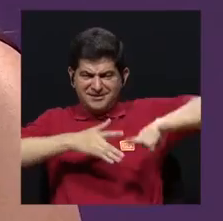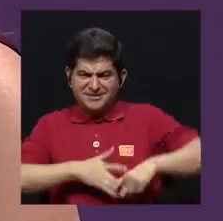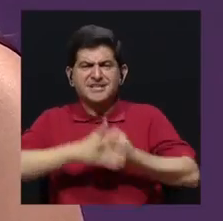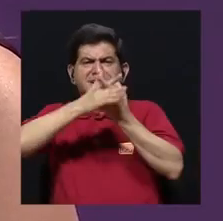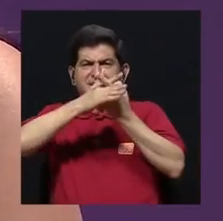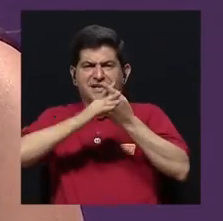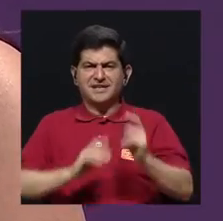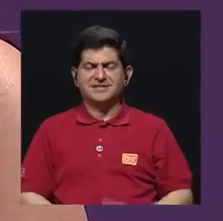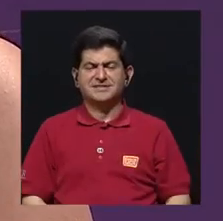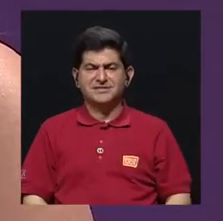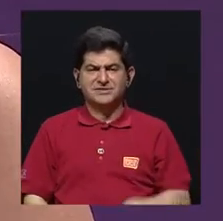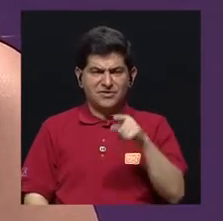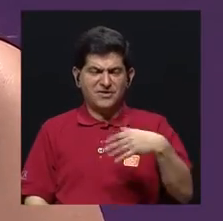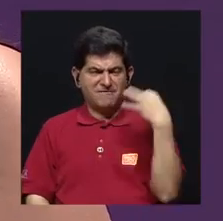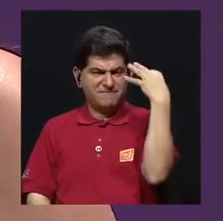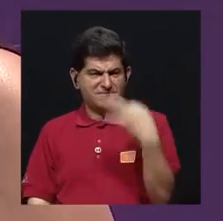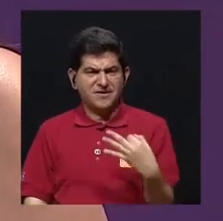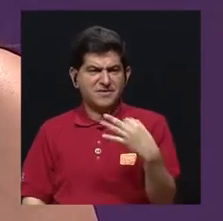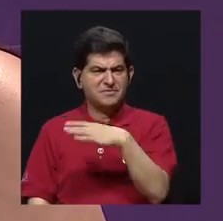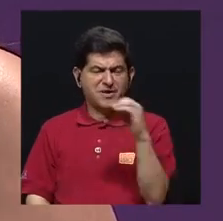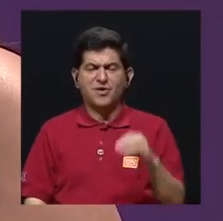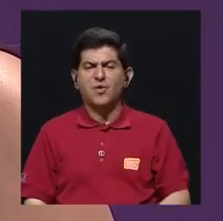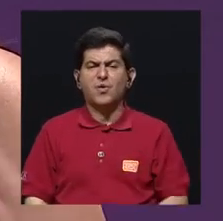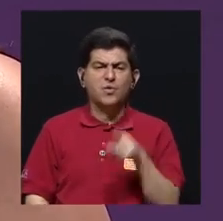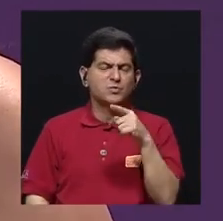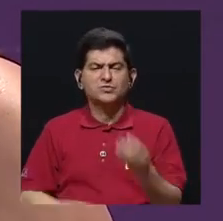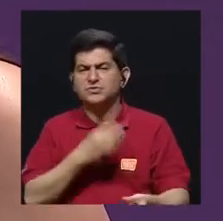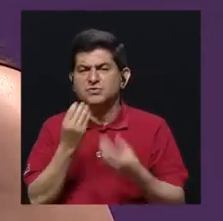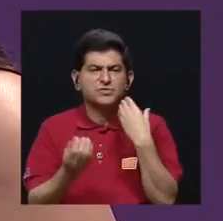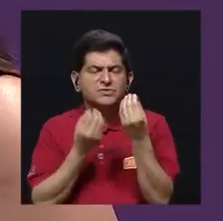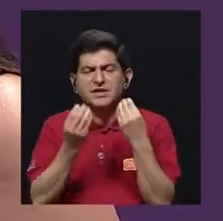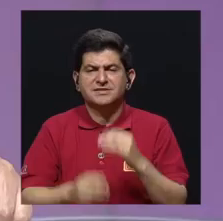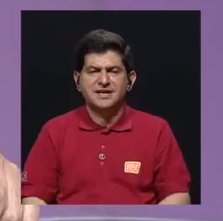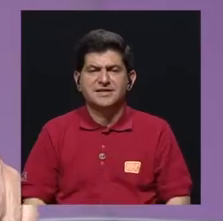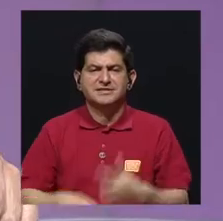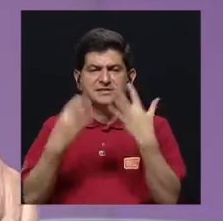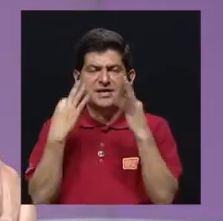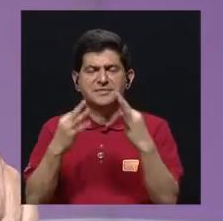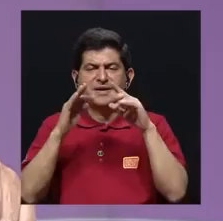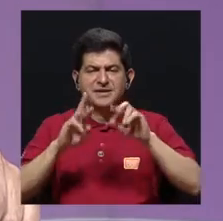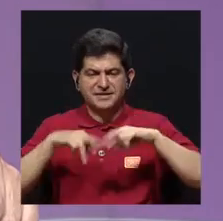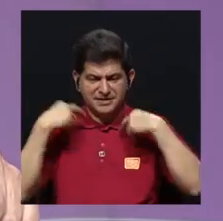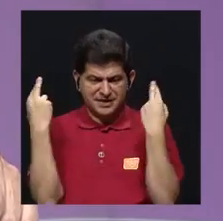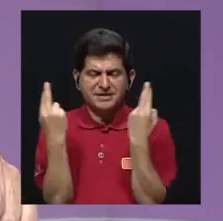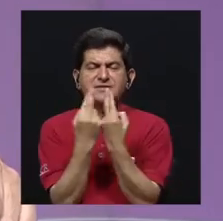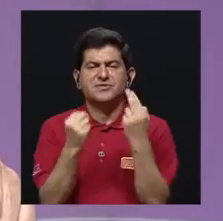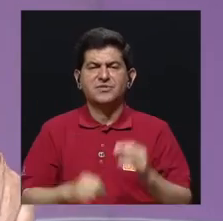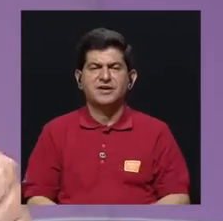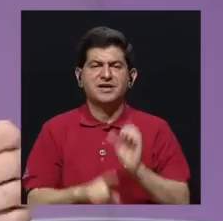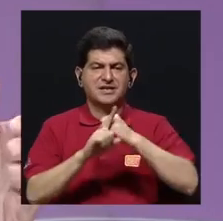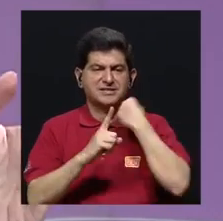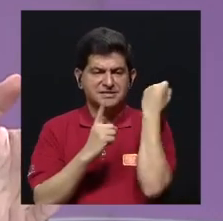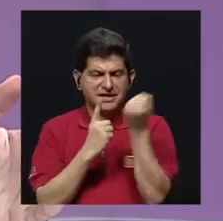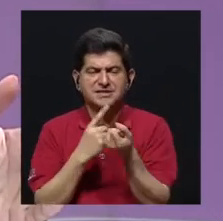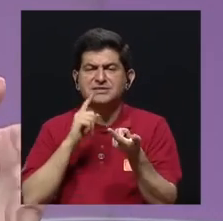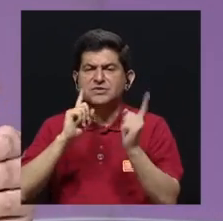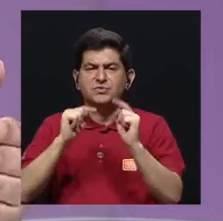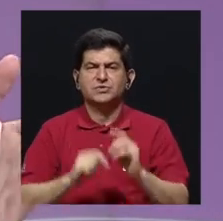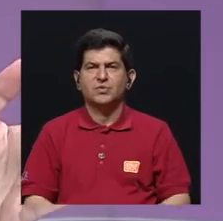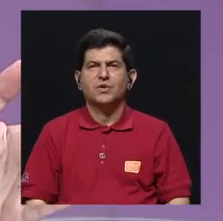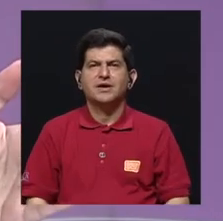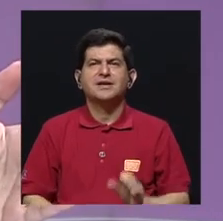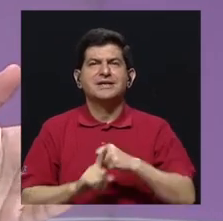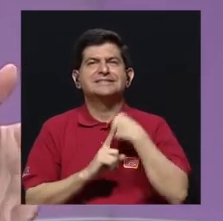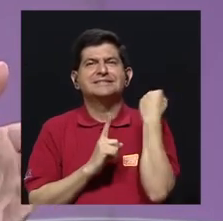ustedes quisieran empezarse a reunir? O sea, ¿qué situación fue lo que generó? La situación fue que, como dijo Isamar, ya no